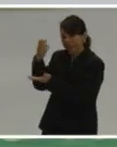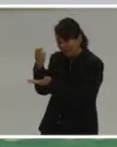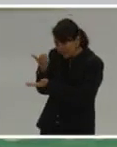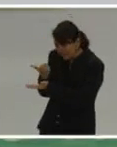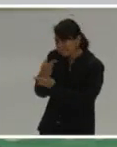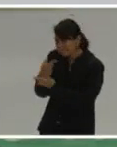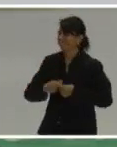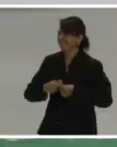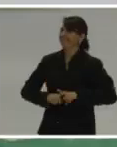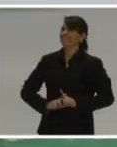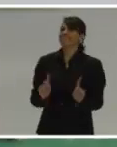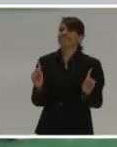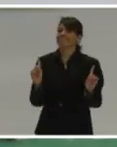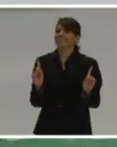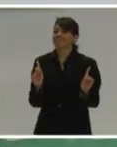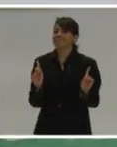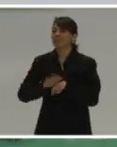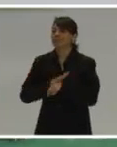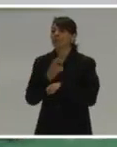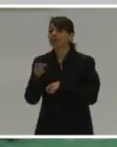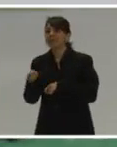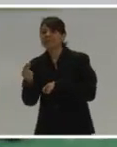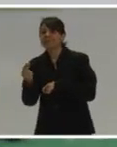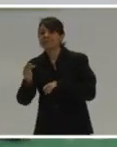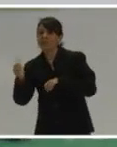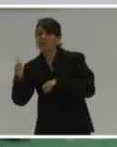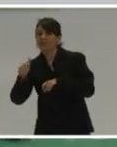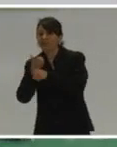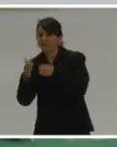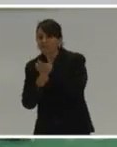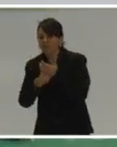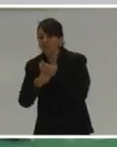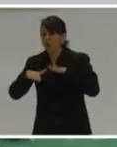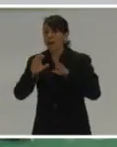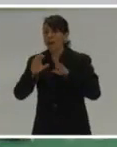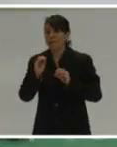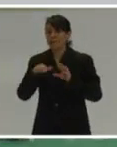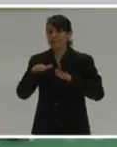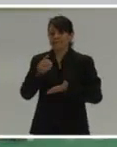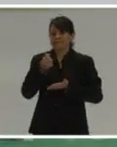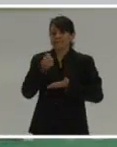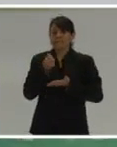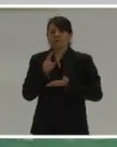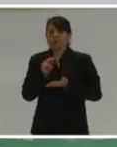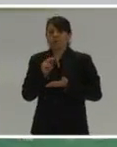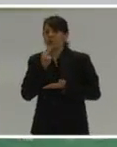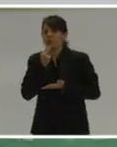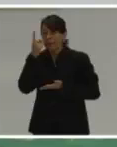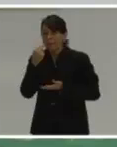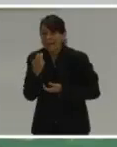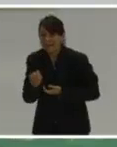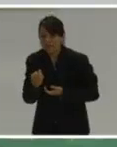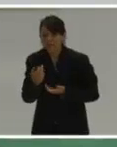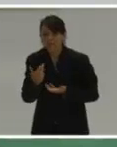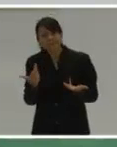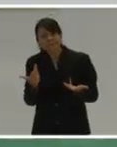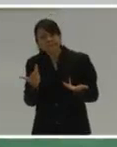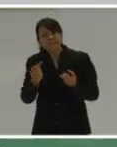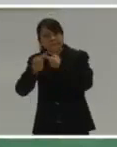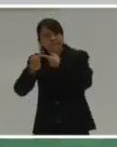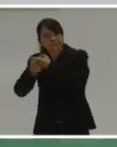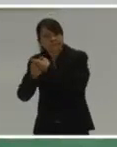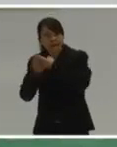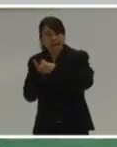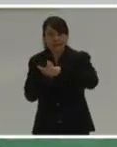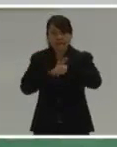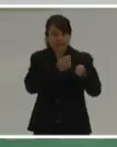no ejecutan, no se está ejecutando por ese temor, ¿no? Entonces, la gestión administrativa que pasa por una